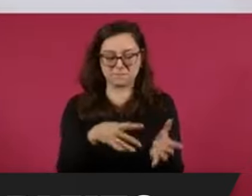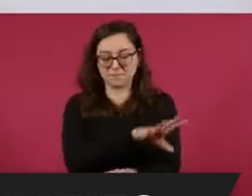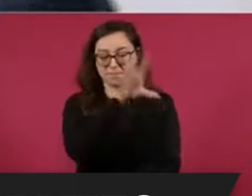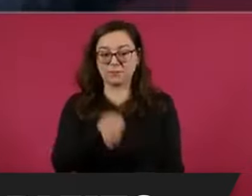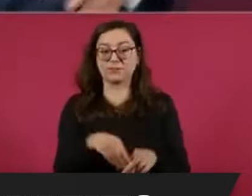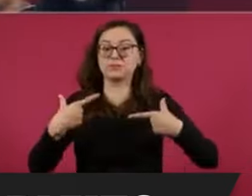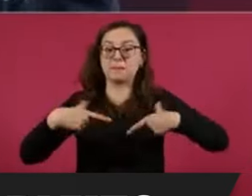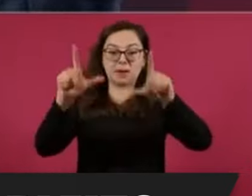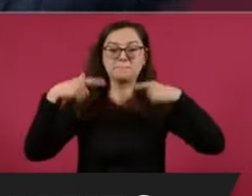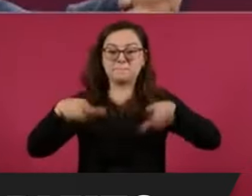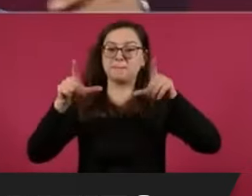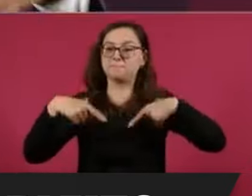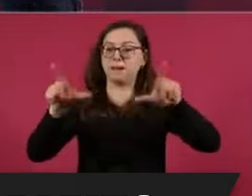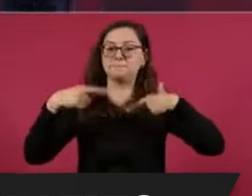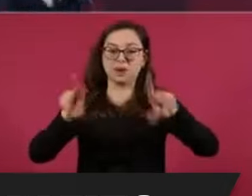porque también